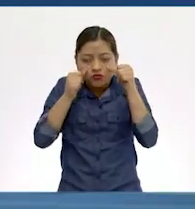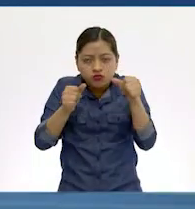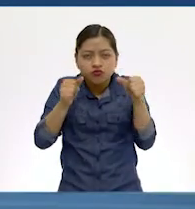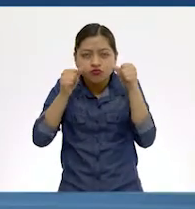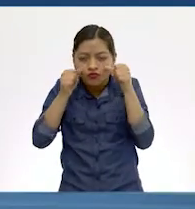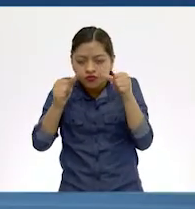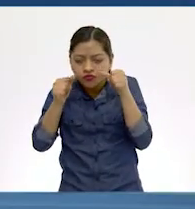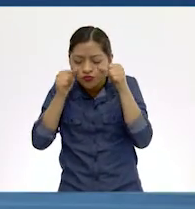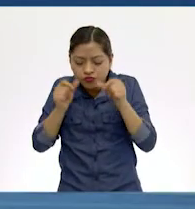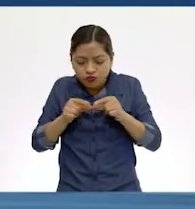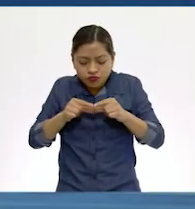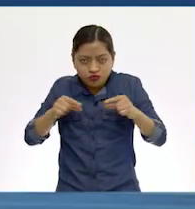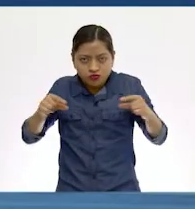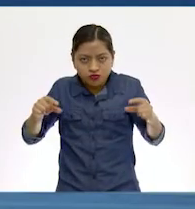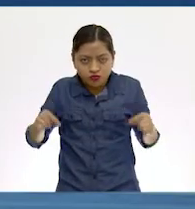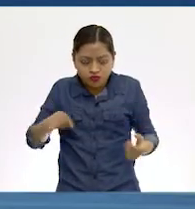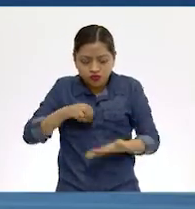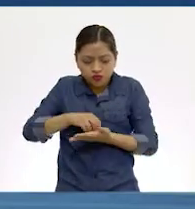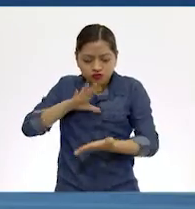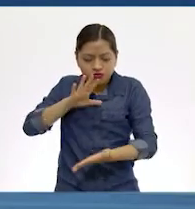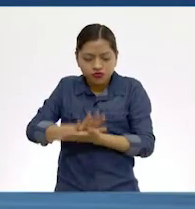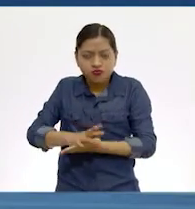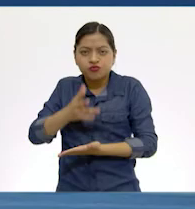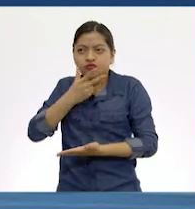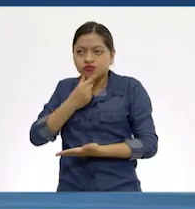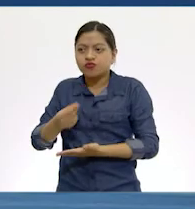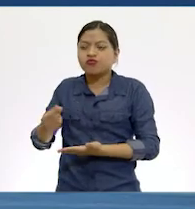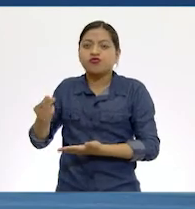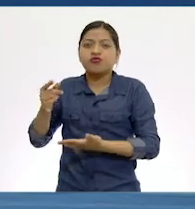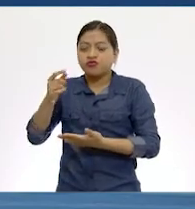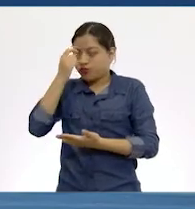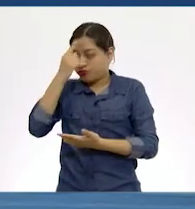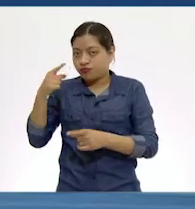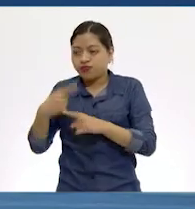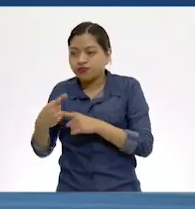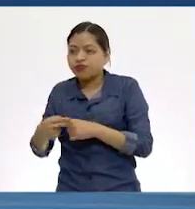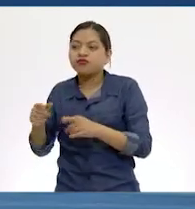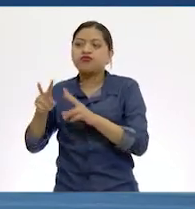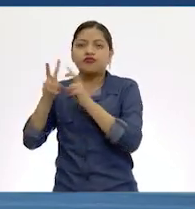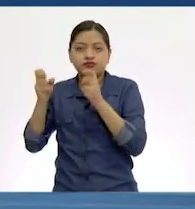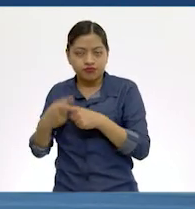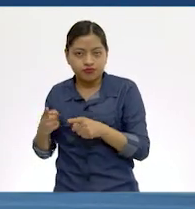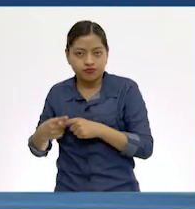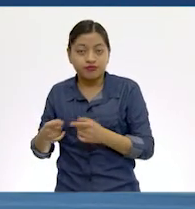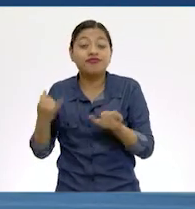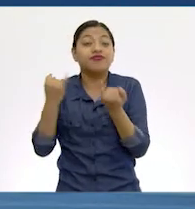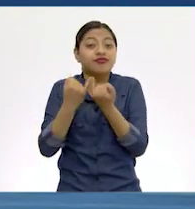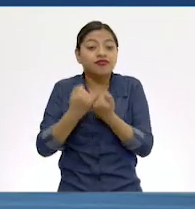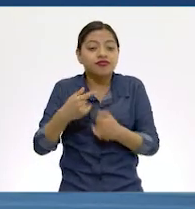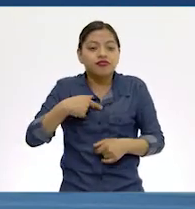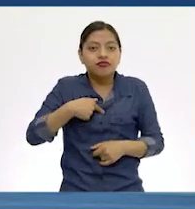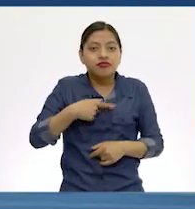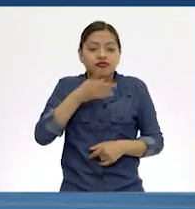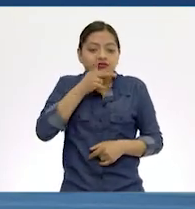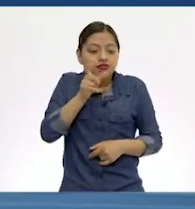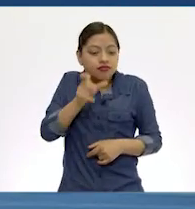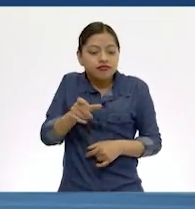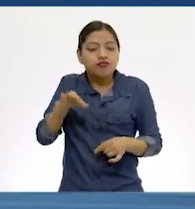las citas textuales que pongo en mis textos expositivos. Además de mi ortografía,